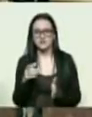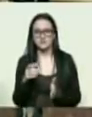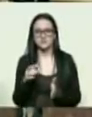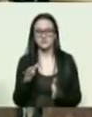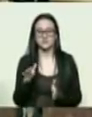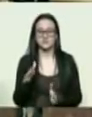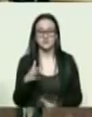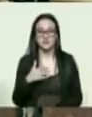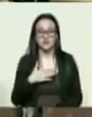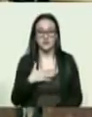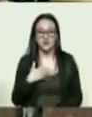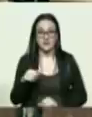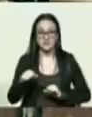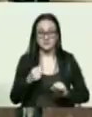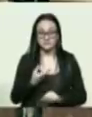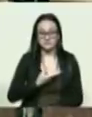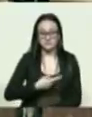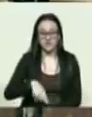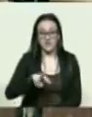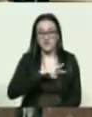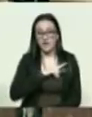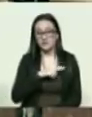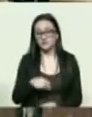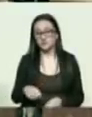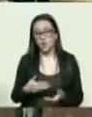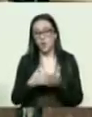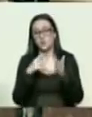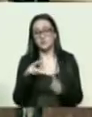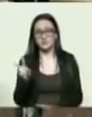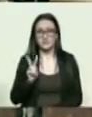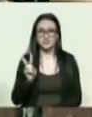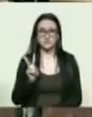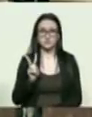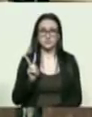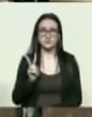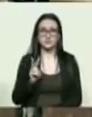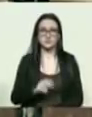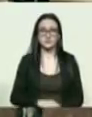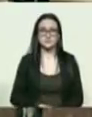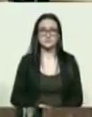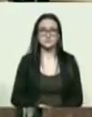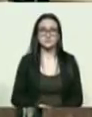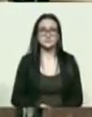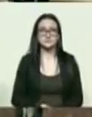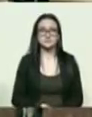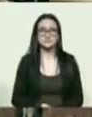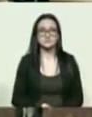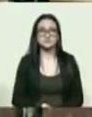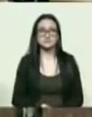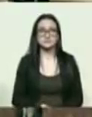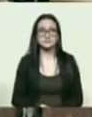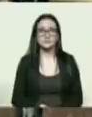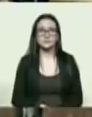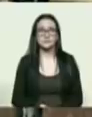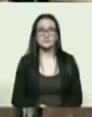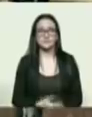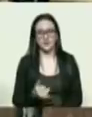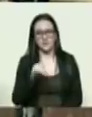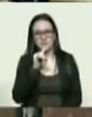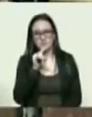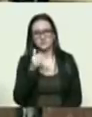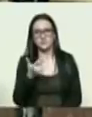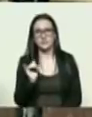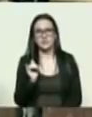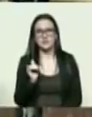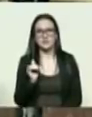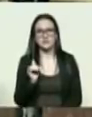para activar un falso positivo contra Venezuela y contra la paz de los dos países. Ya manejamos toda la información,